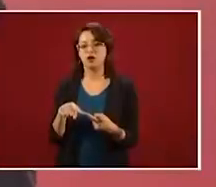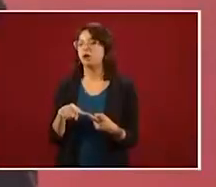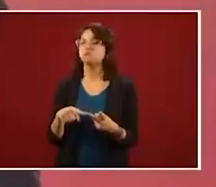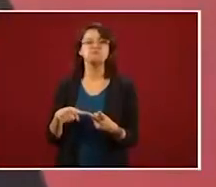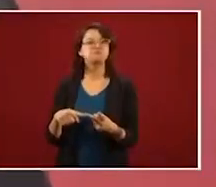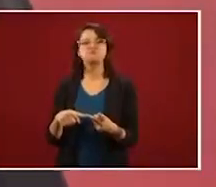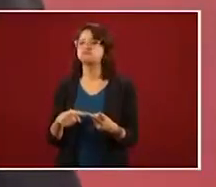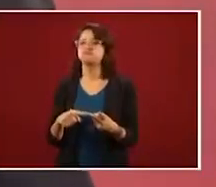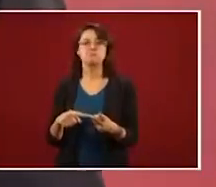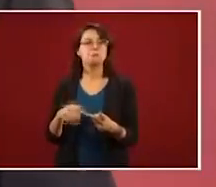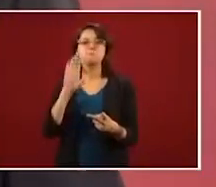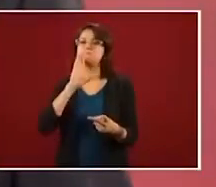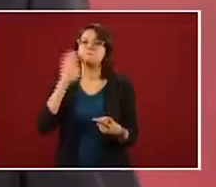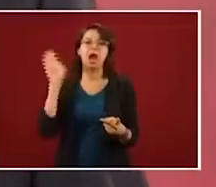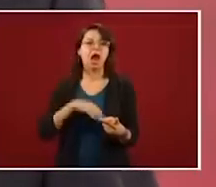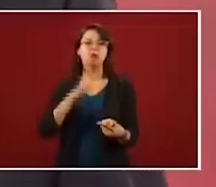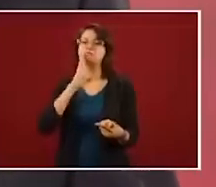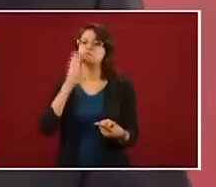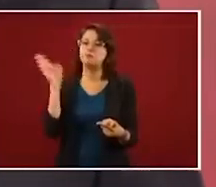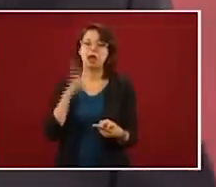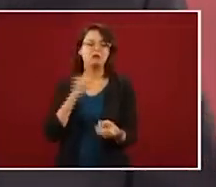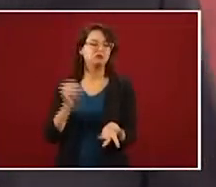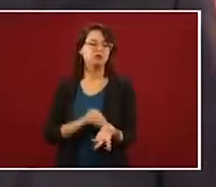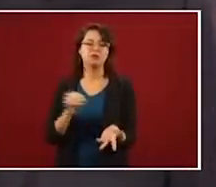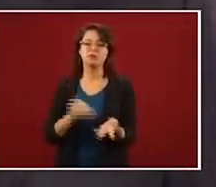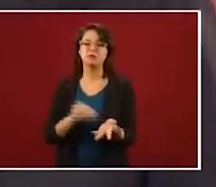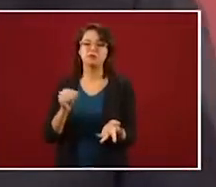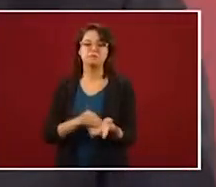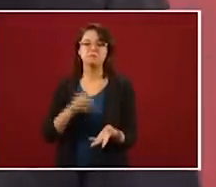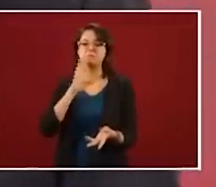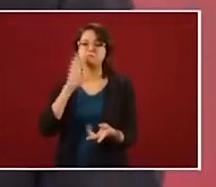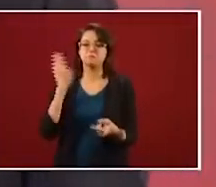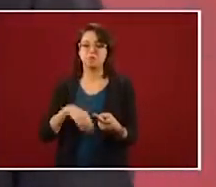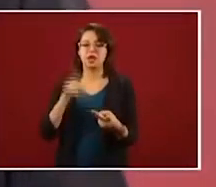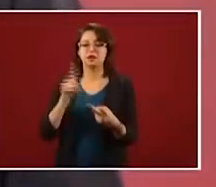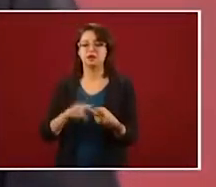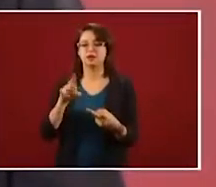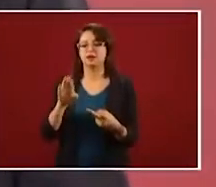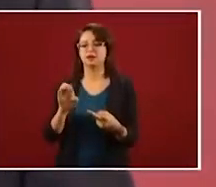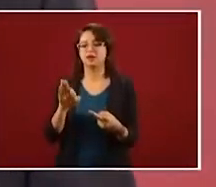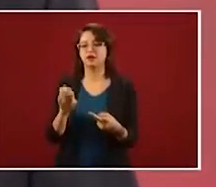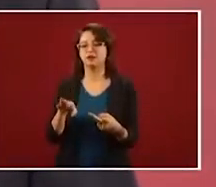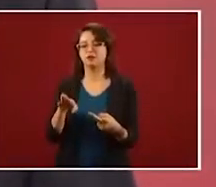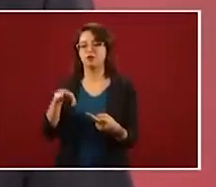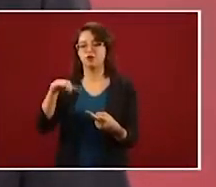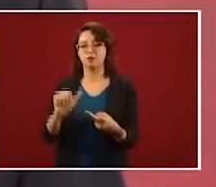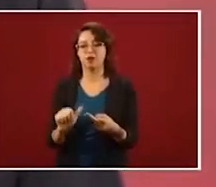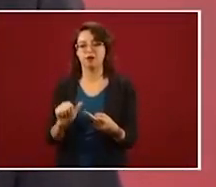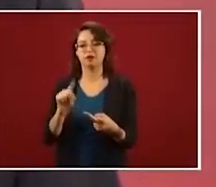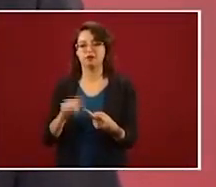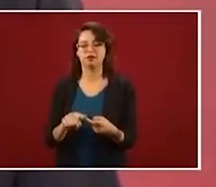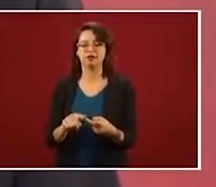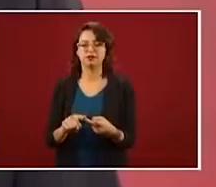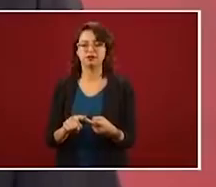Sigue estando mal la corrupción en México, ¿no? El Reforma. Así es.